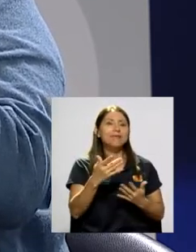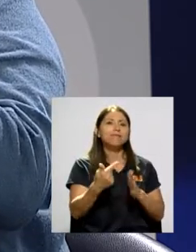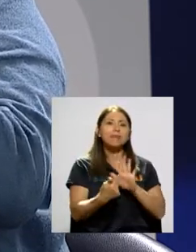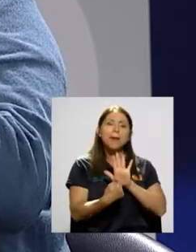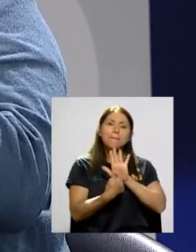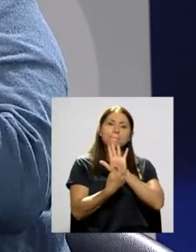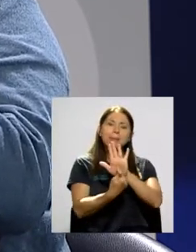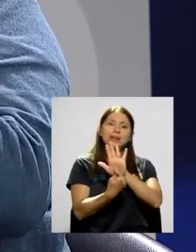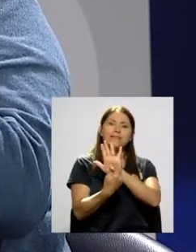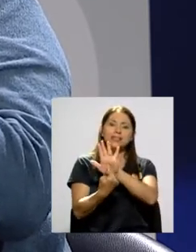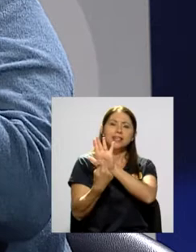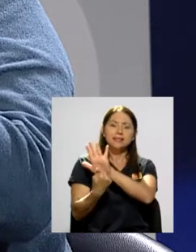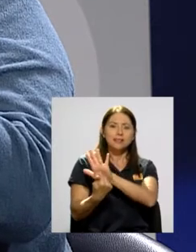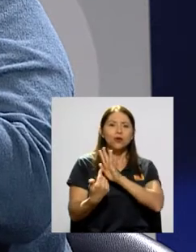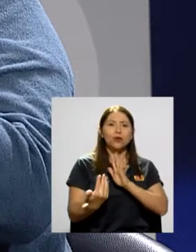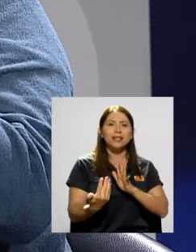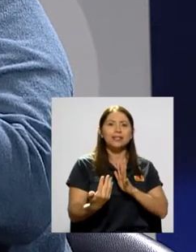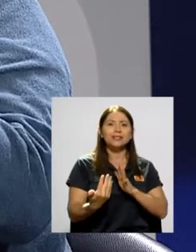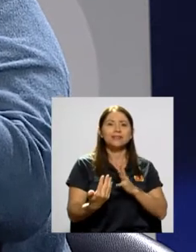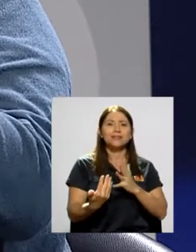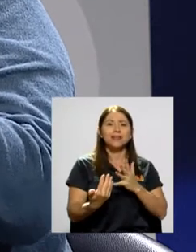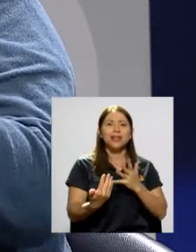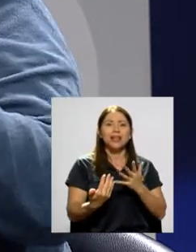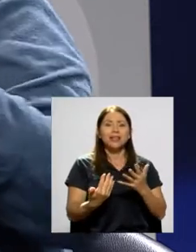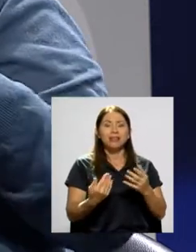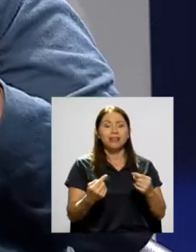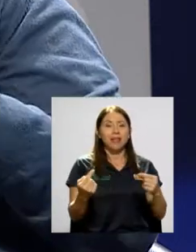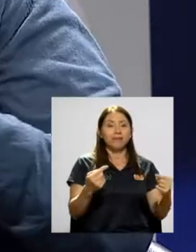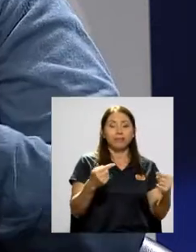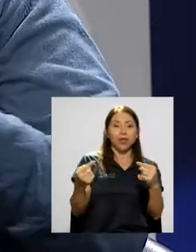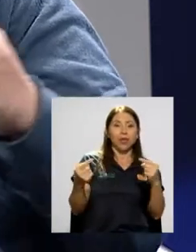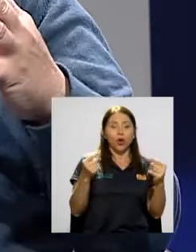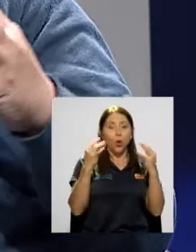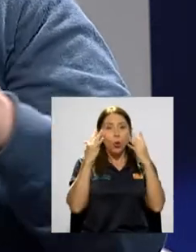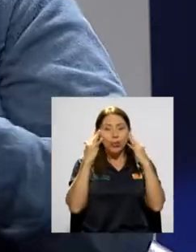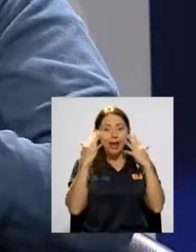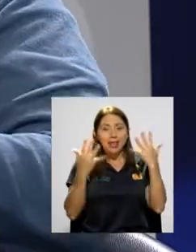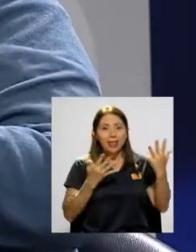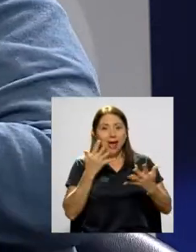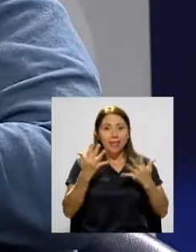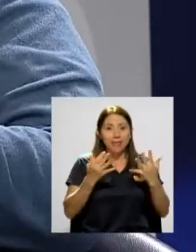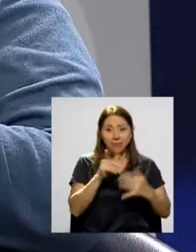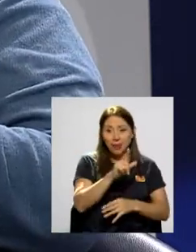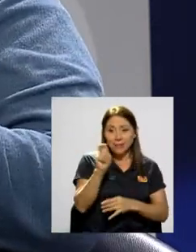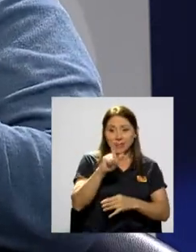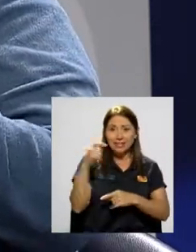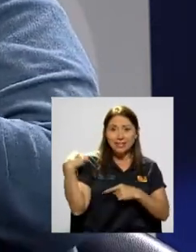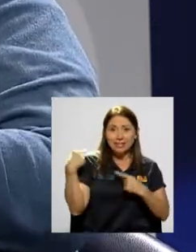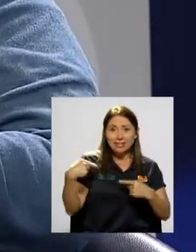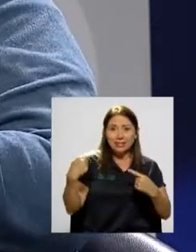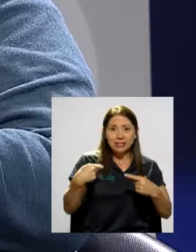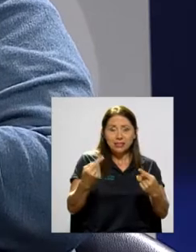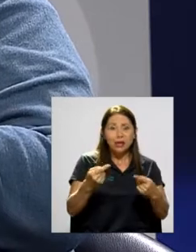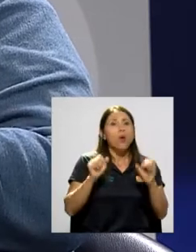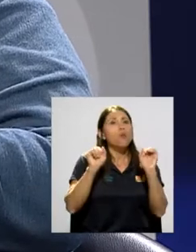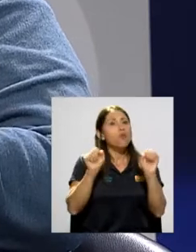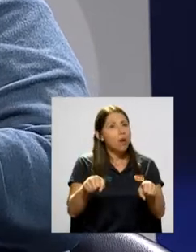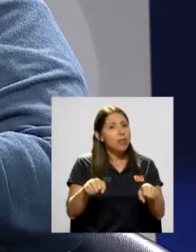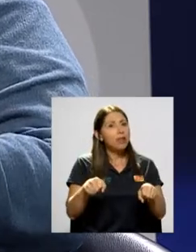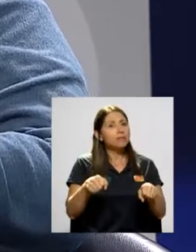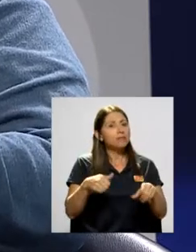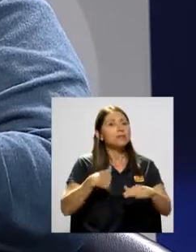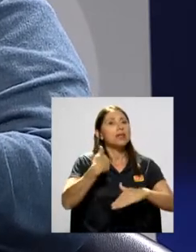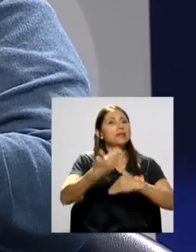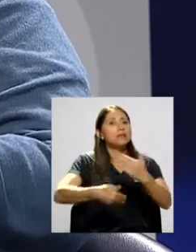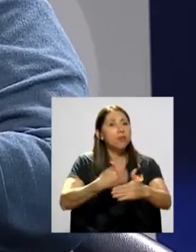esas manifestaciones de contrariedad que tuvimos en estos meses, ¿verdad?, pueden dar paso a formas